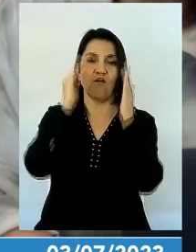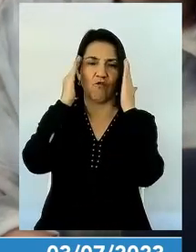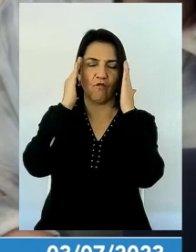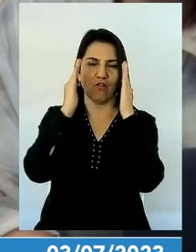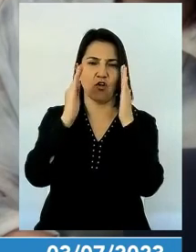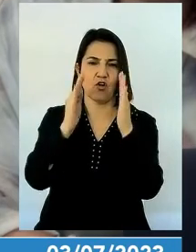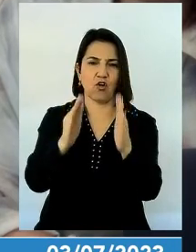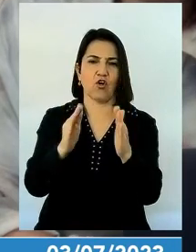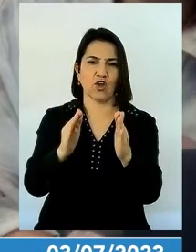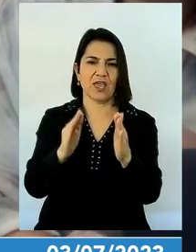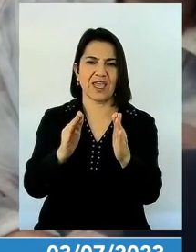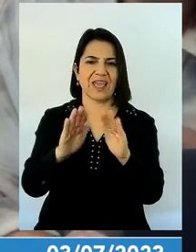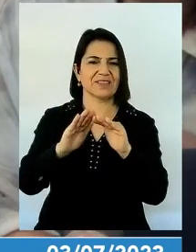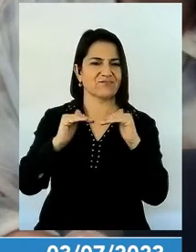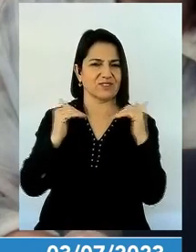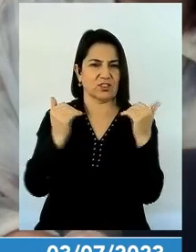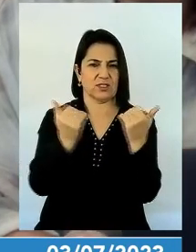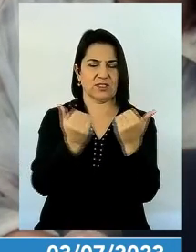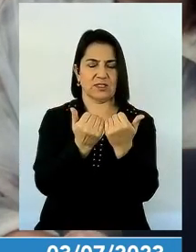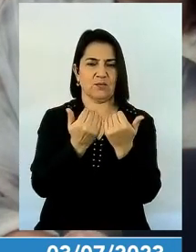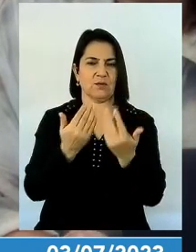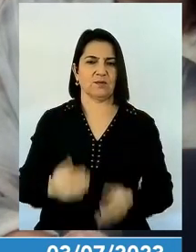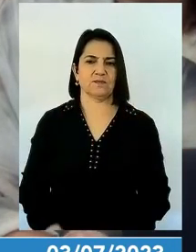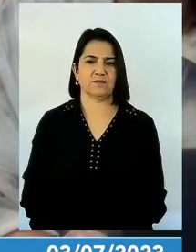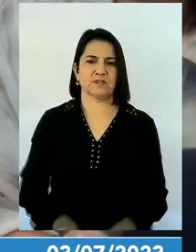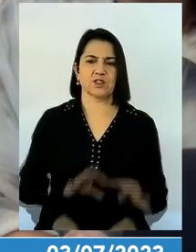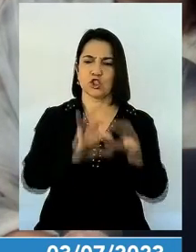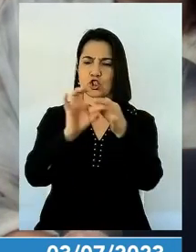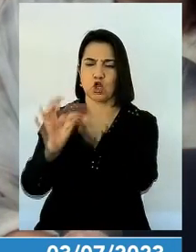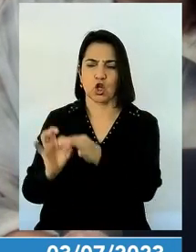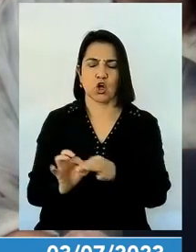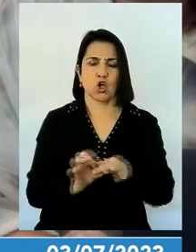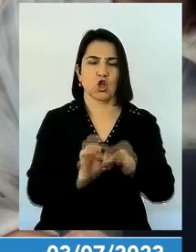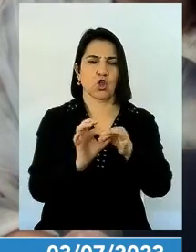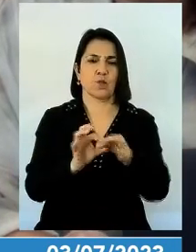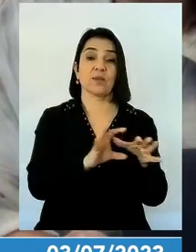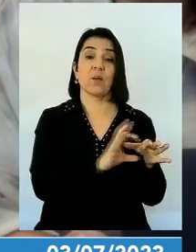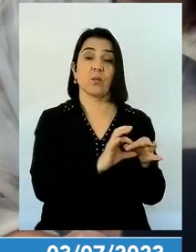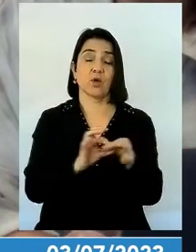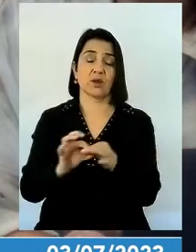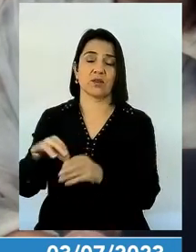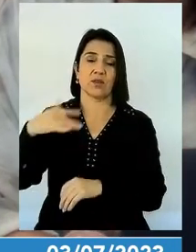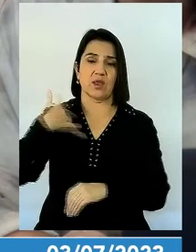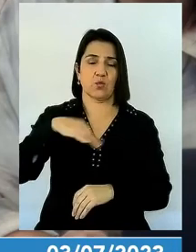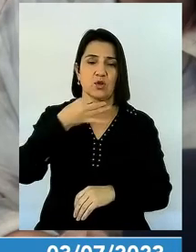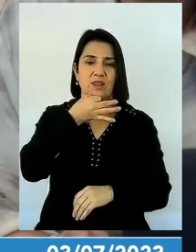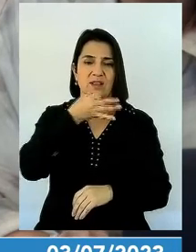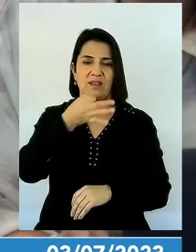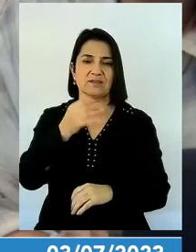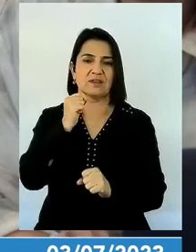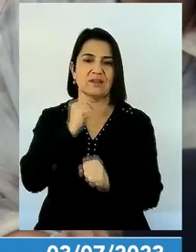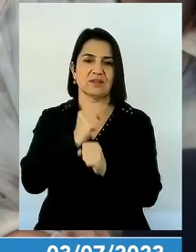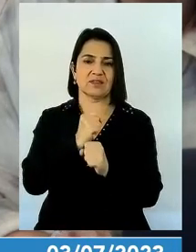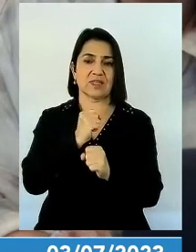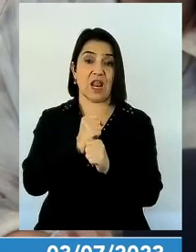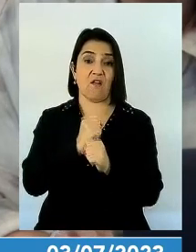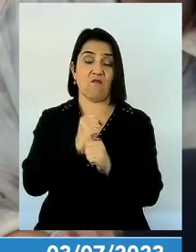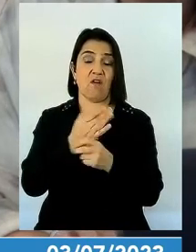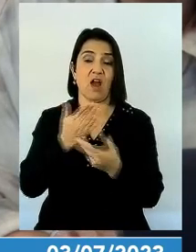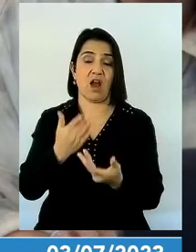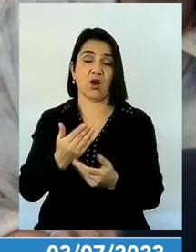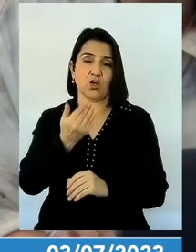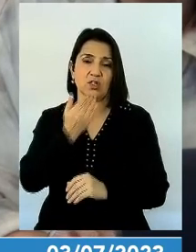Siguiente, por favor. Por lo tanto, también es importante mencionar que se ha realizado un trabajo sinérgico para una también creación